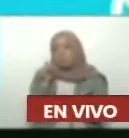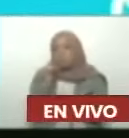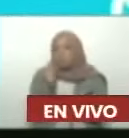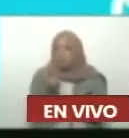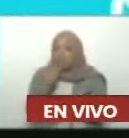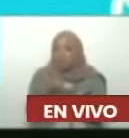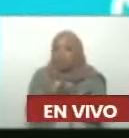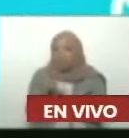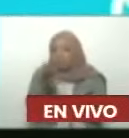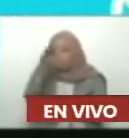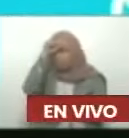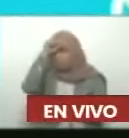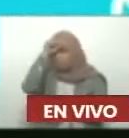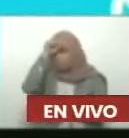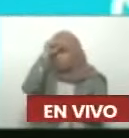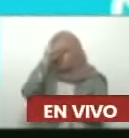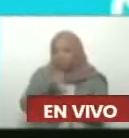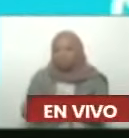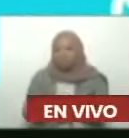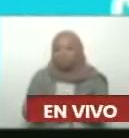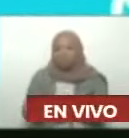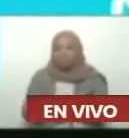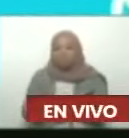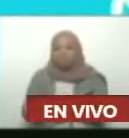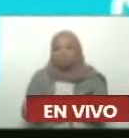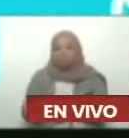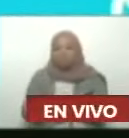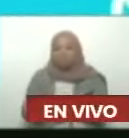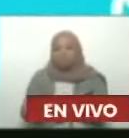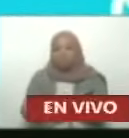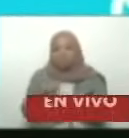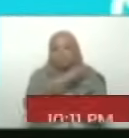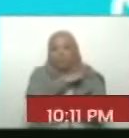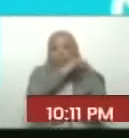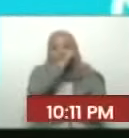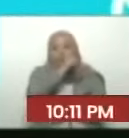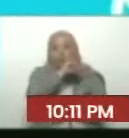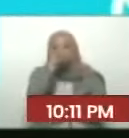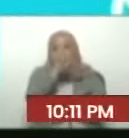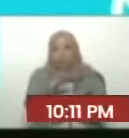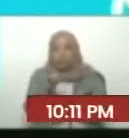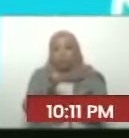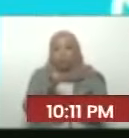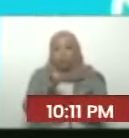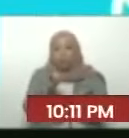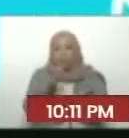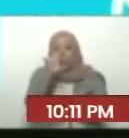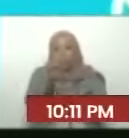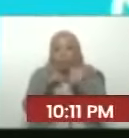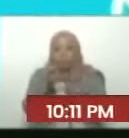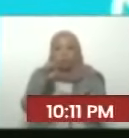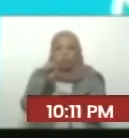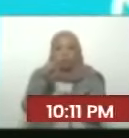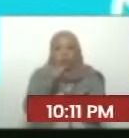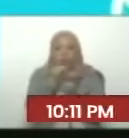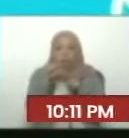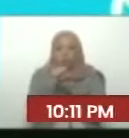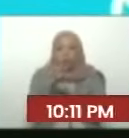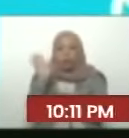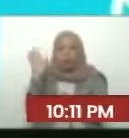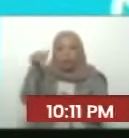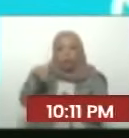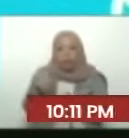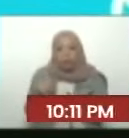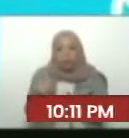¿Ah? Eres el director del zoológico Las Delicias y autoridad única para el ecosocialismo del